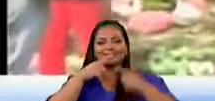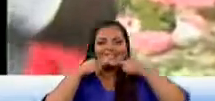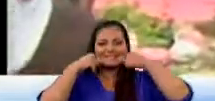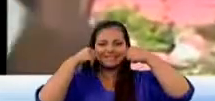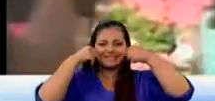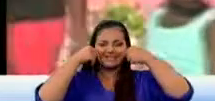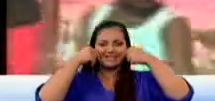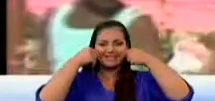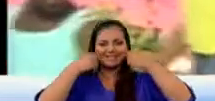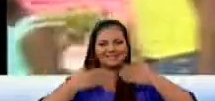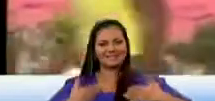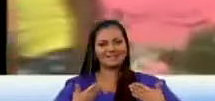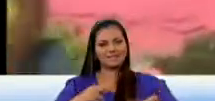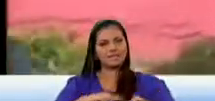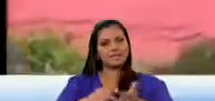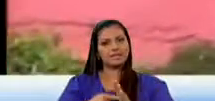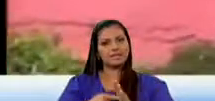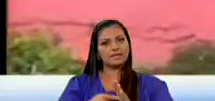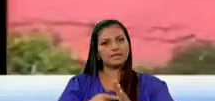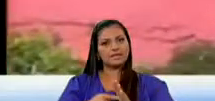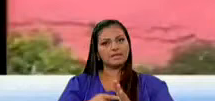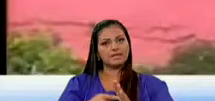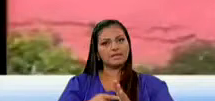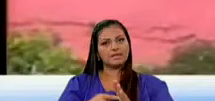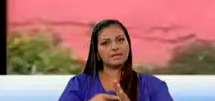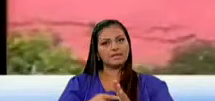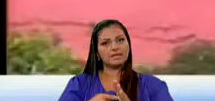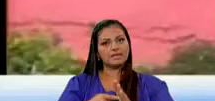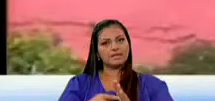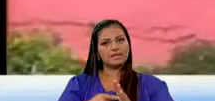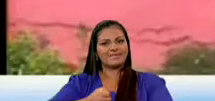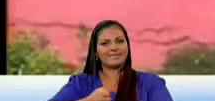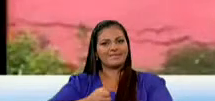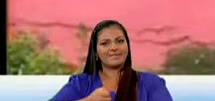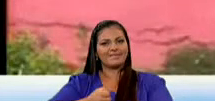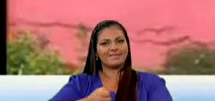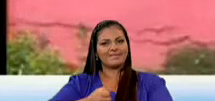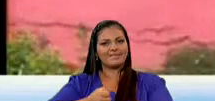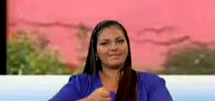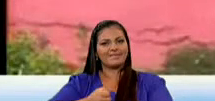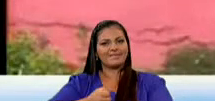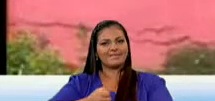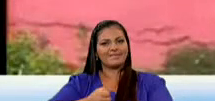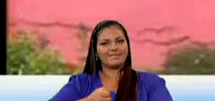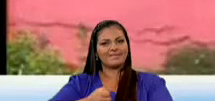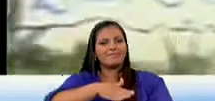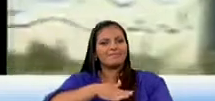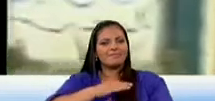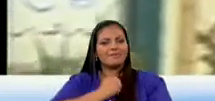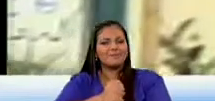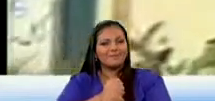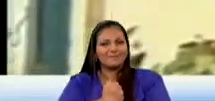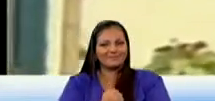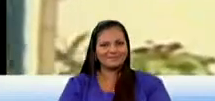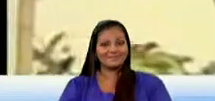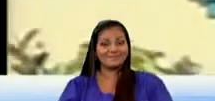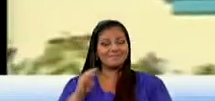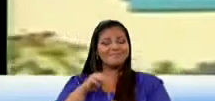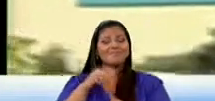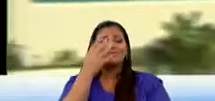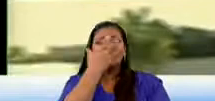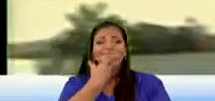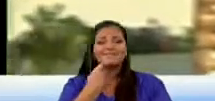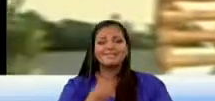hay esperanza de un futuro de paz y de amor. Un bonito mensaje. Claro, sí es. Entonces, todo eso lo hemos hecho